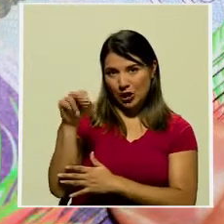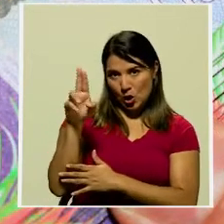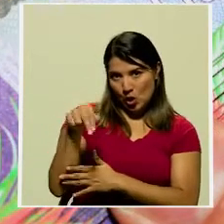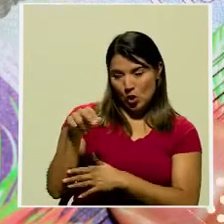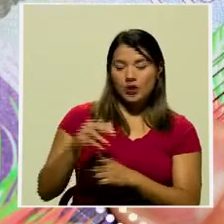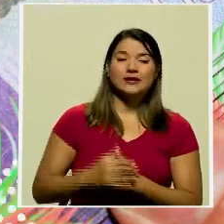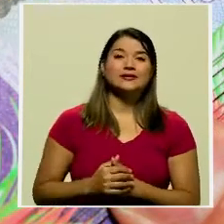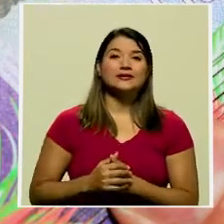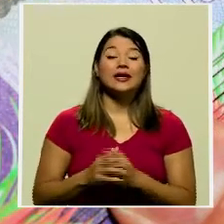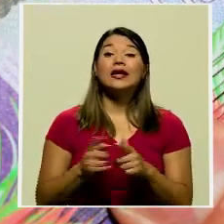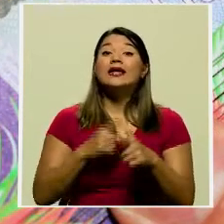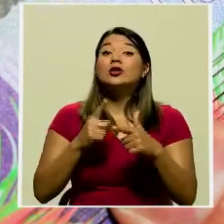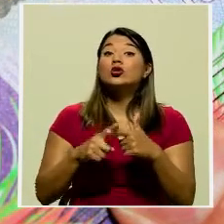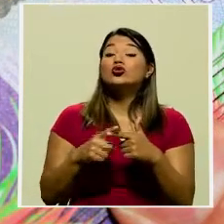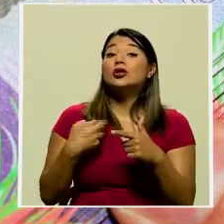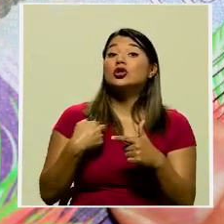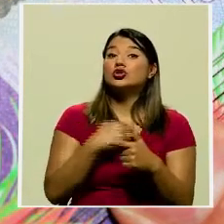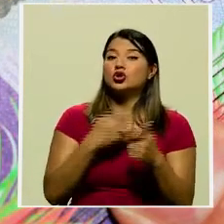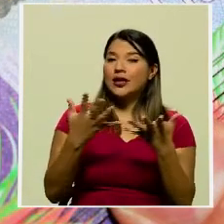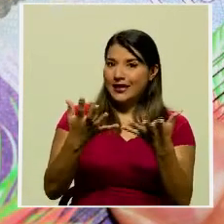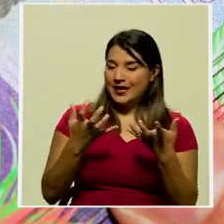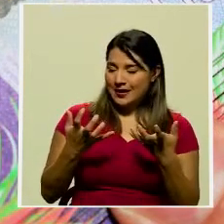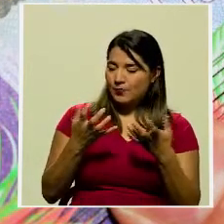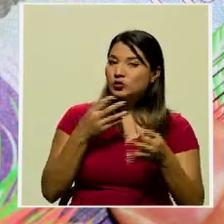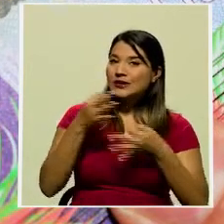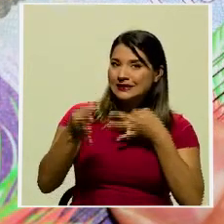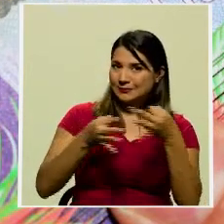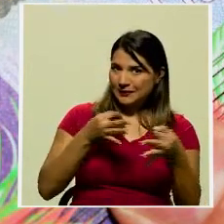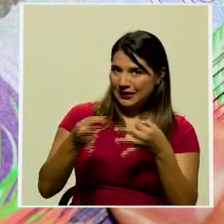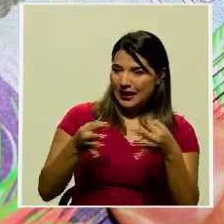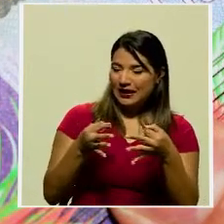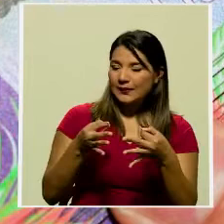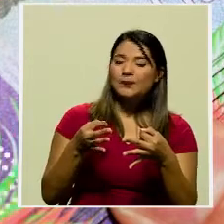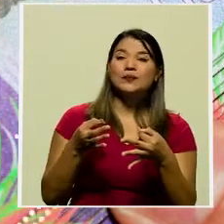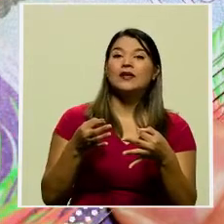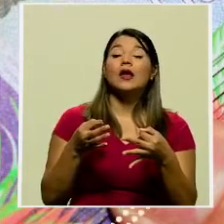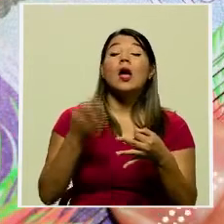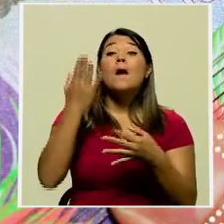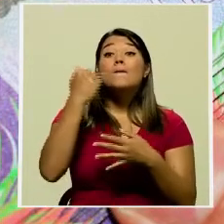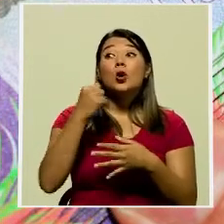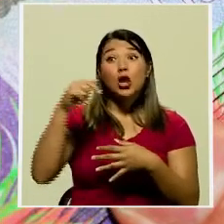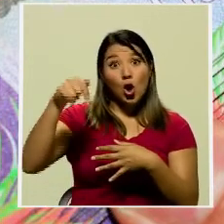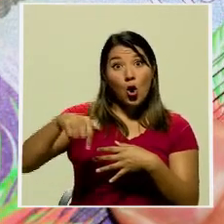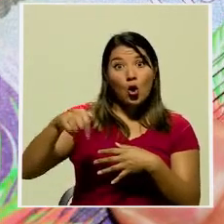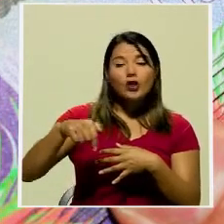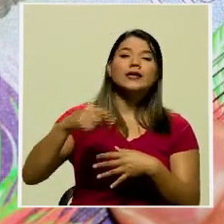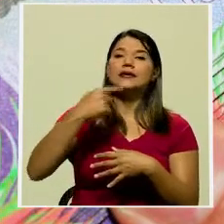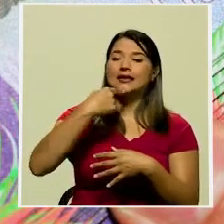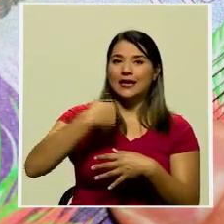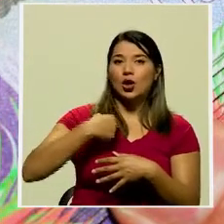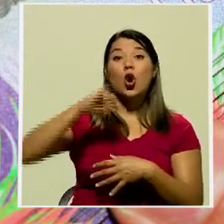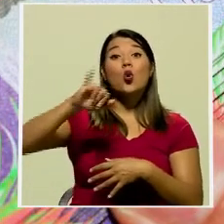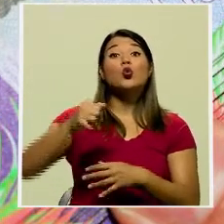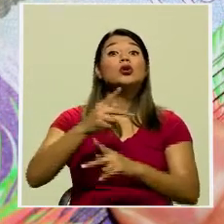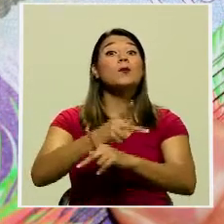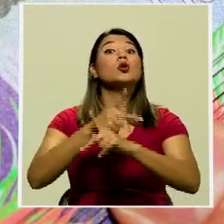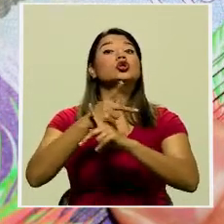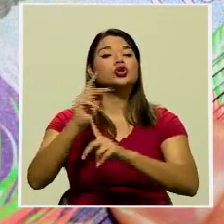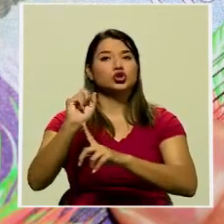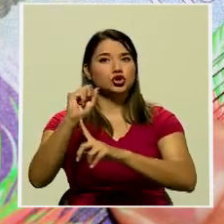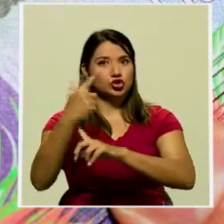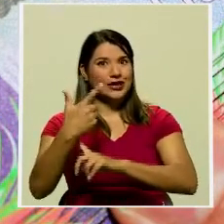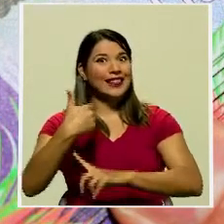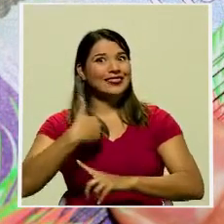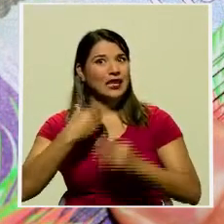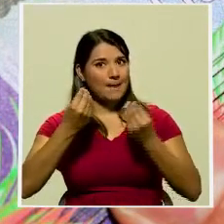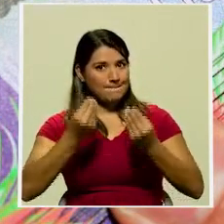don Ernesto, vamos a hacer una pausa también para explicar, porque se nos decía hoy que a pesar de que la Junta de Protección Social tenga un excedente bastante